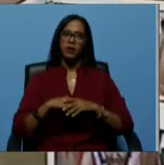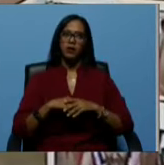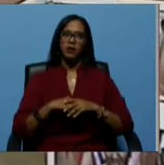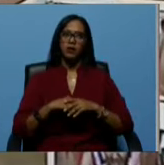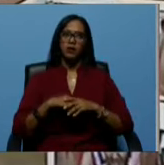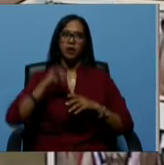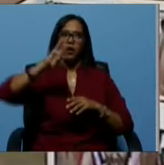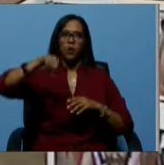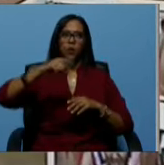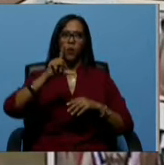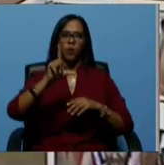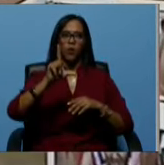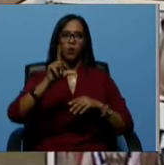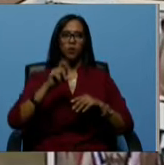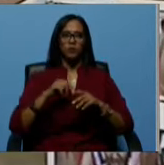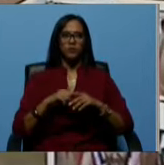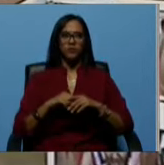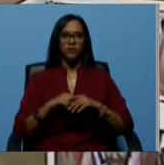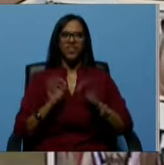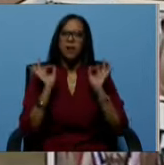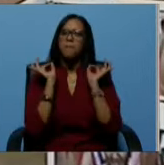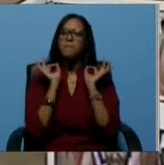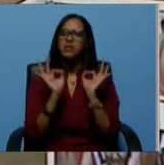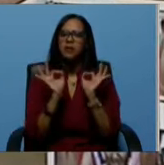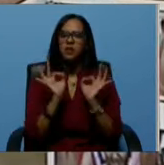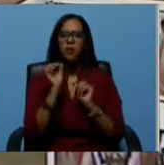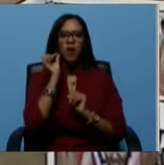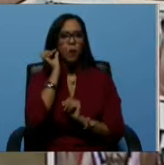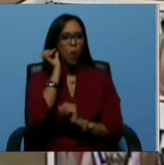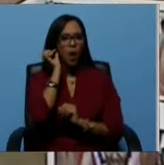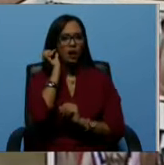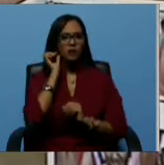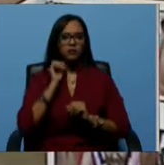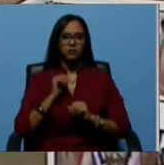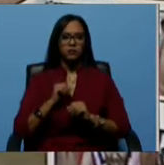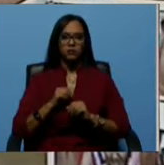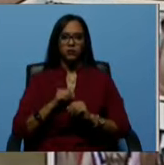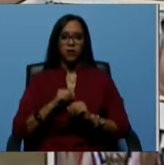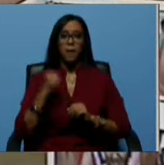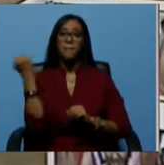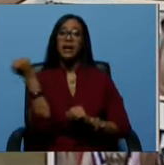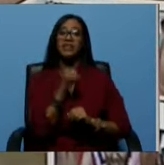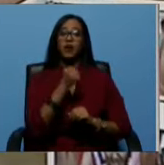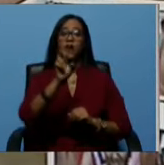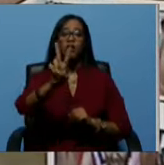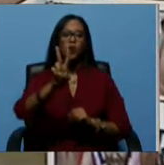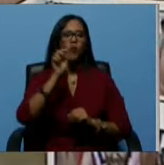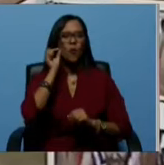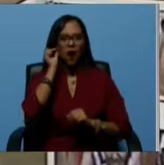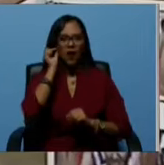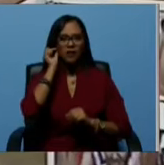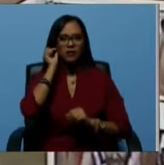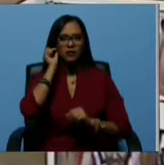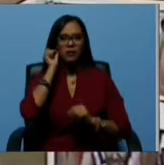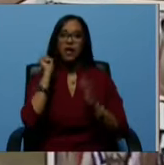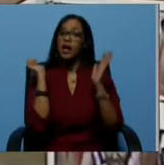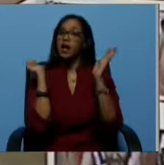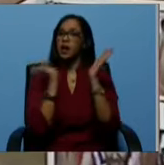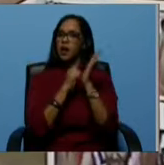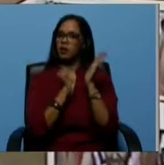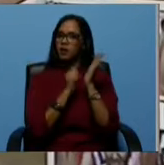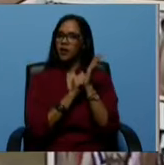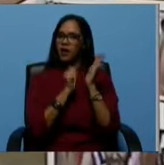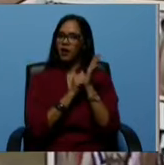de julio? Especialmente con las mujeres. Asesinaron a dos de ellas. Les tocaron la puerta, les marcaron